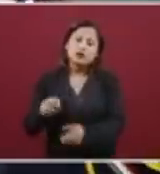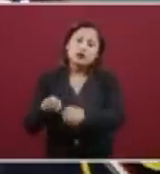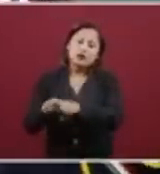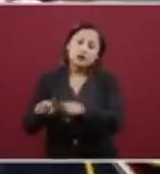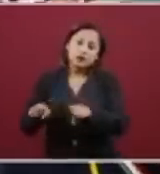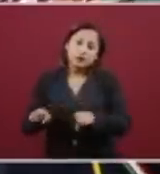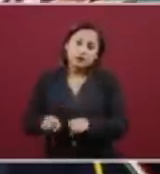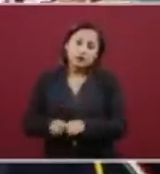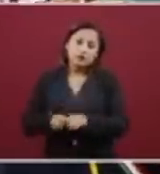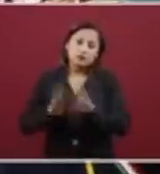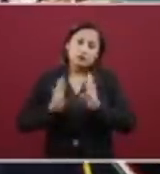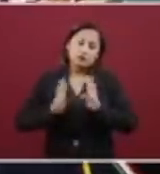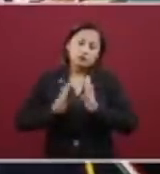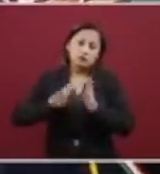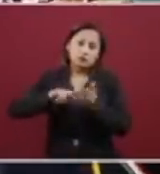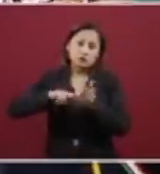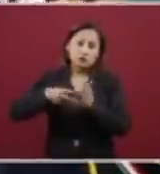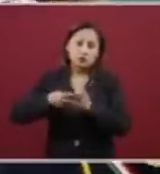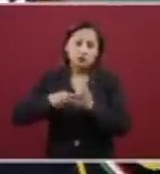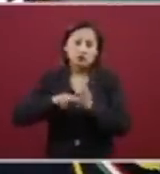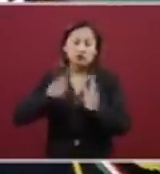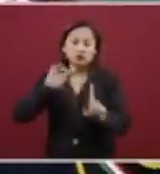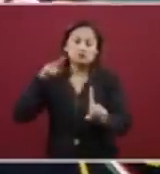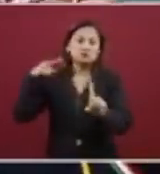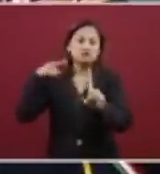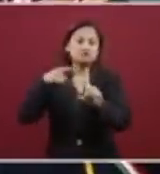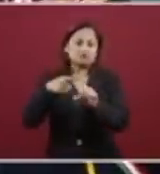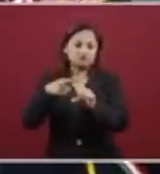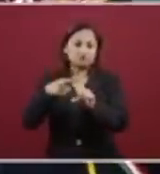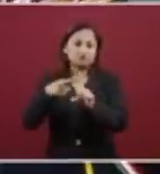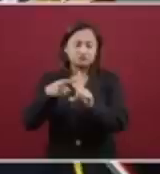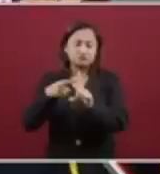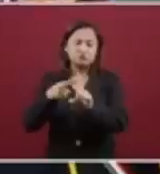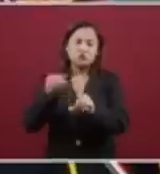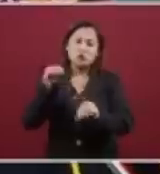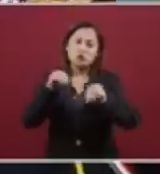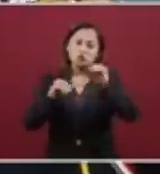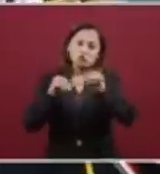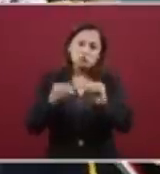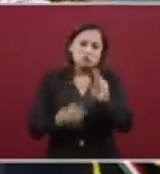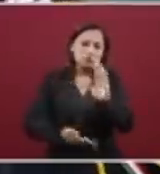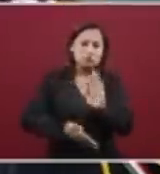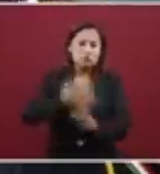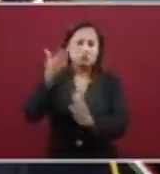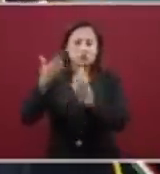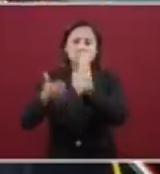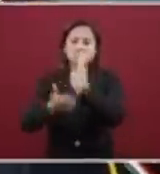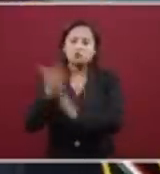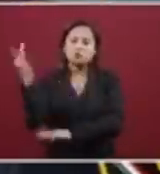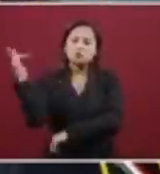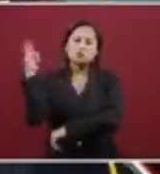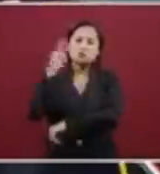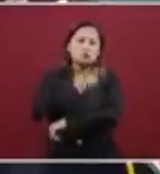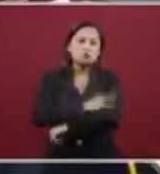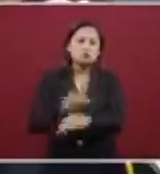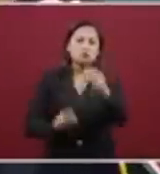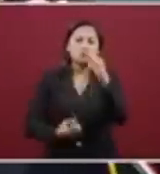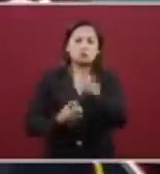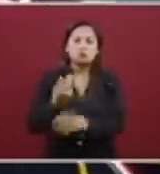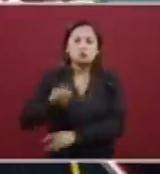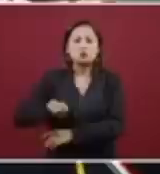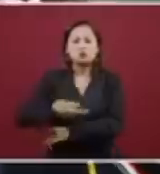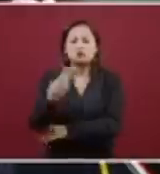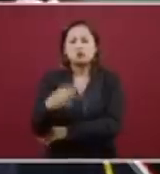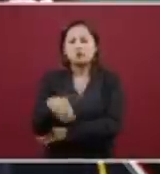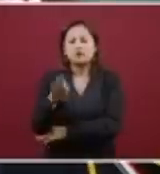ejército proyectará y construirá el nuevo aeropuerto internacional general felipe ángeles en